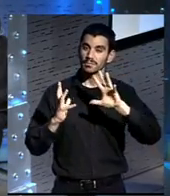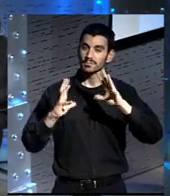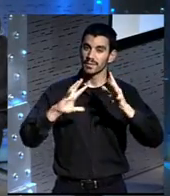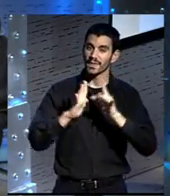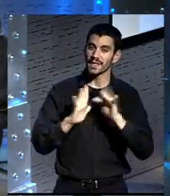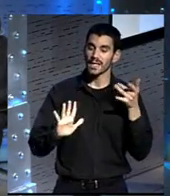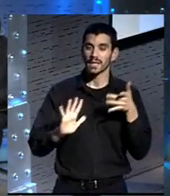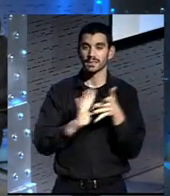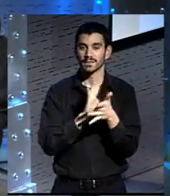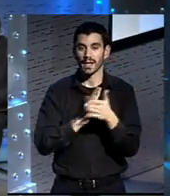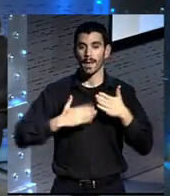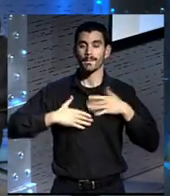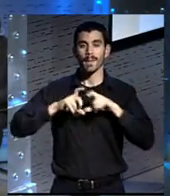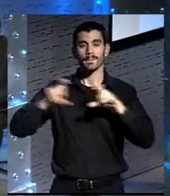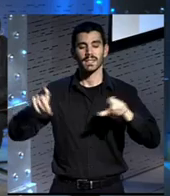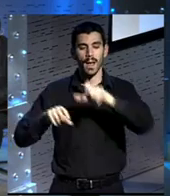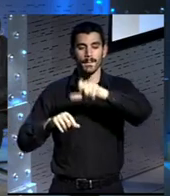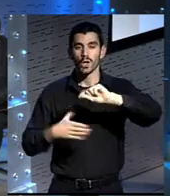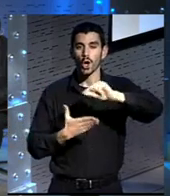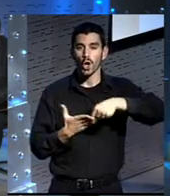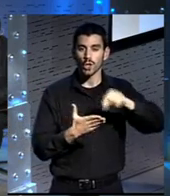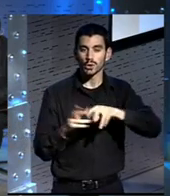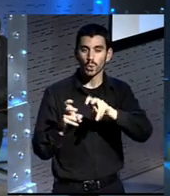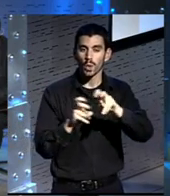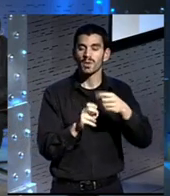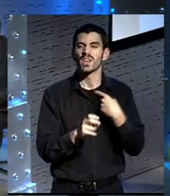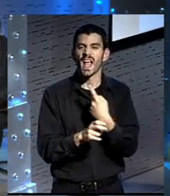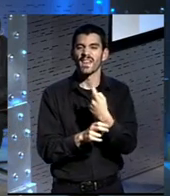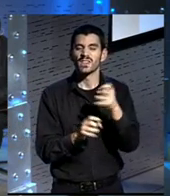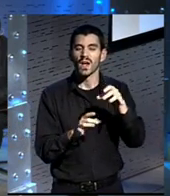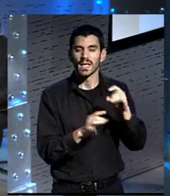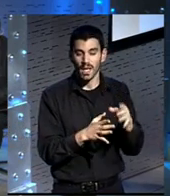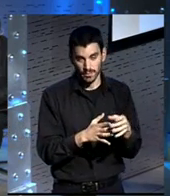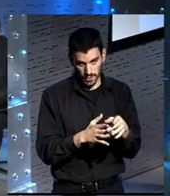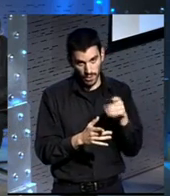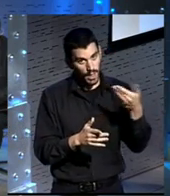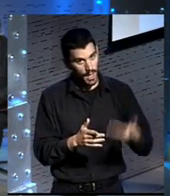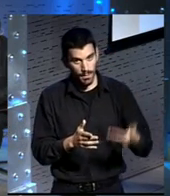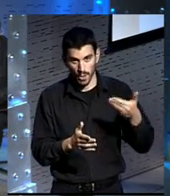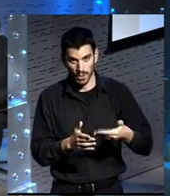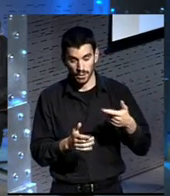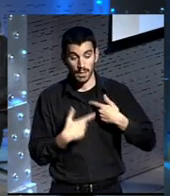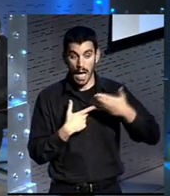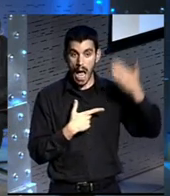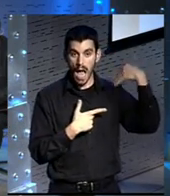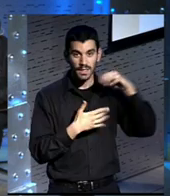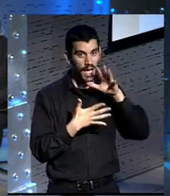dentro de las organizaciones, que para mí eso está cambiando mucho. Necesitas gente con cualidades y capacidades